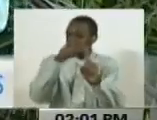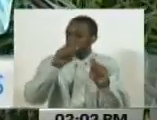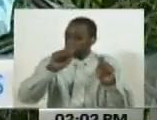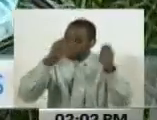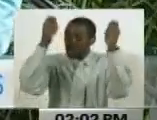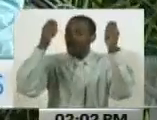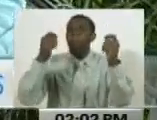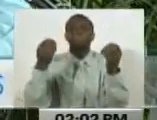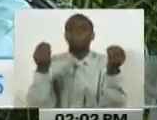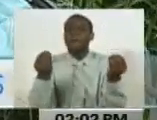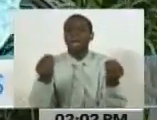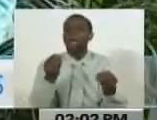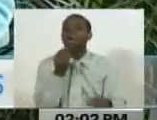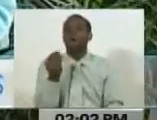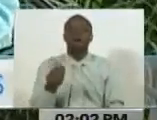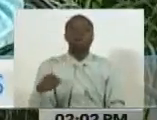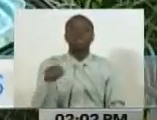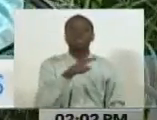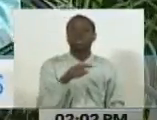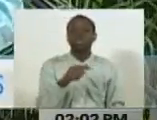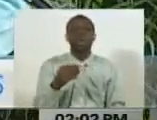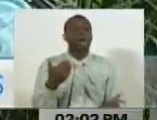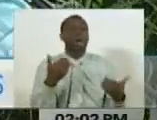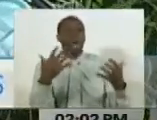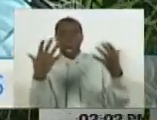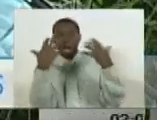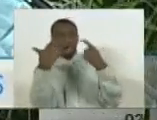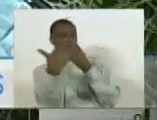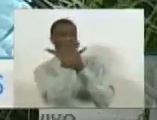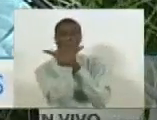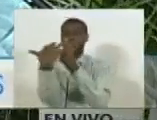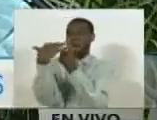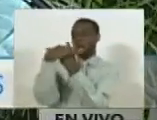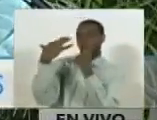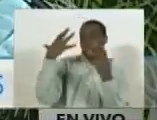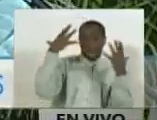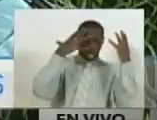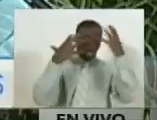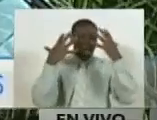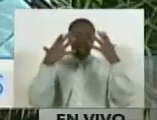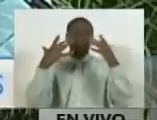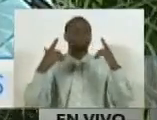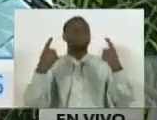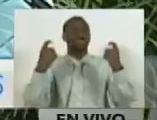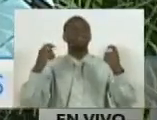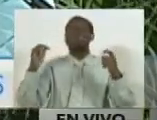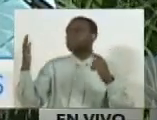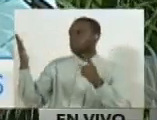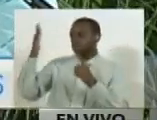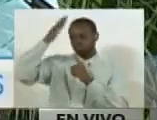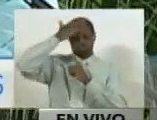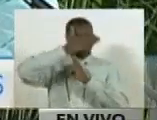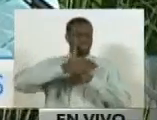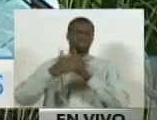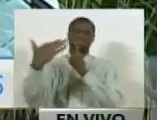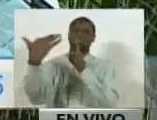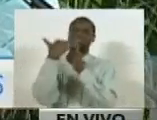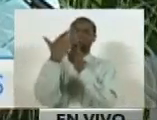que nuestra juventud no sea bombardeada con antivalores sin ningún tipo de inmunología